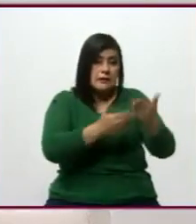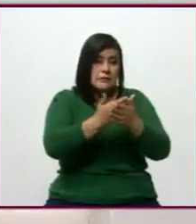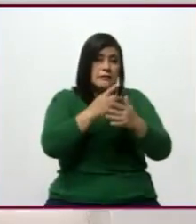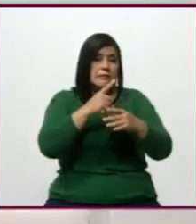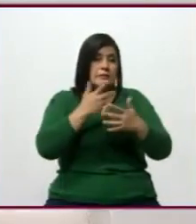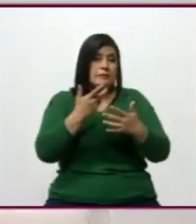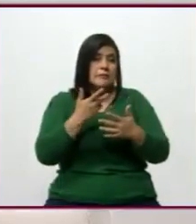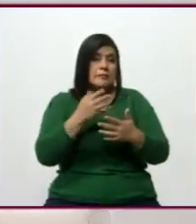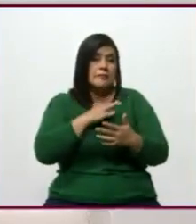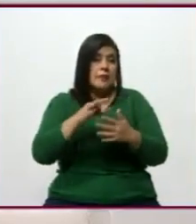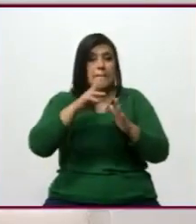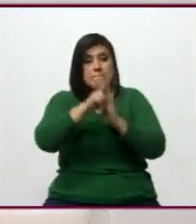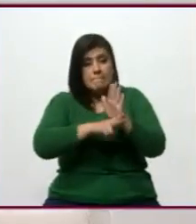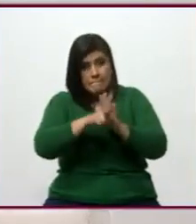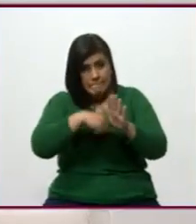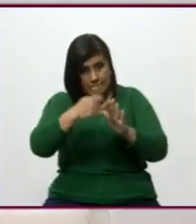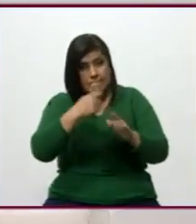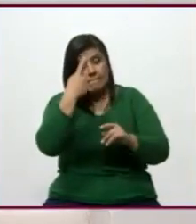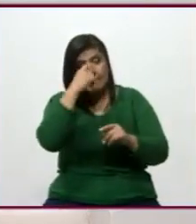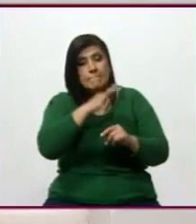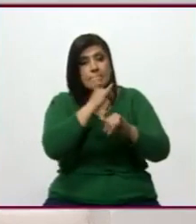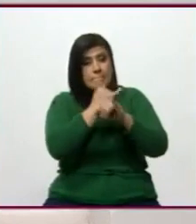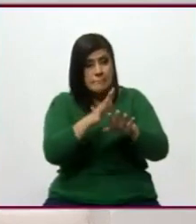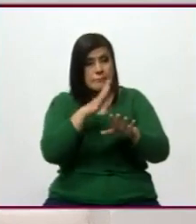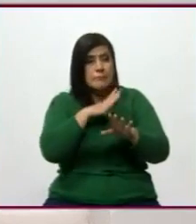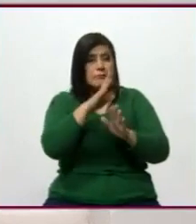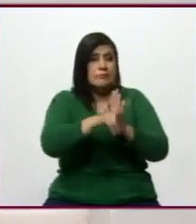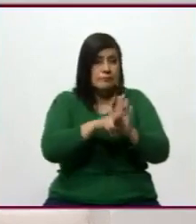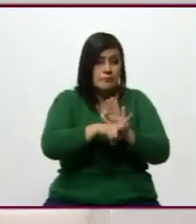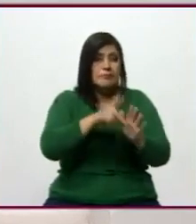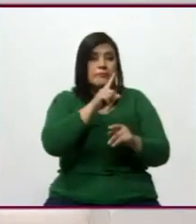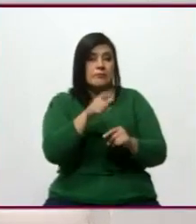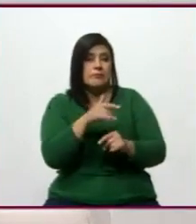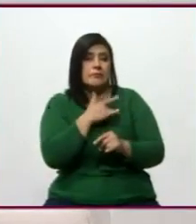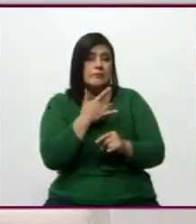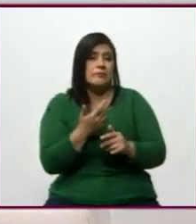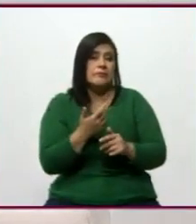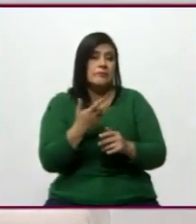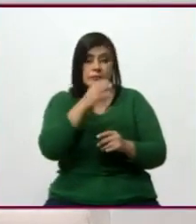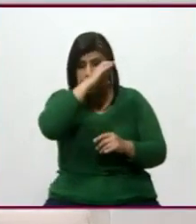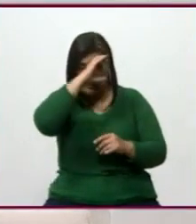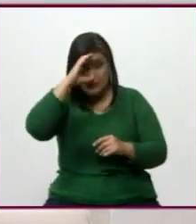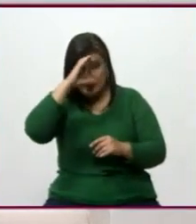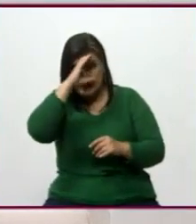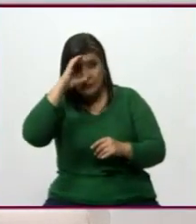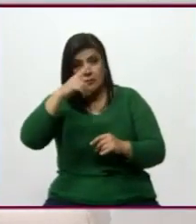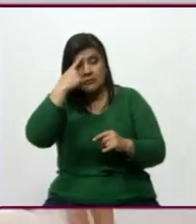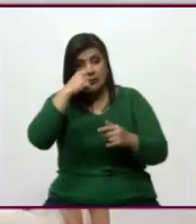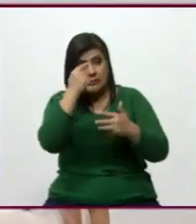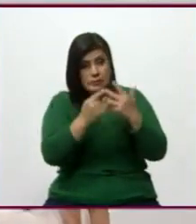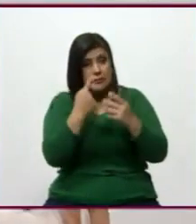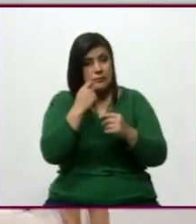desde vídeos infografías vídeo infografías foto galerías en fin toda